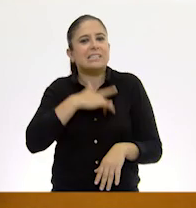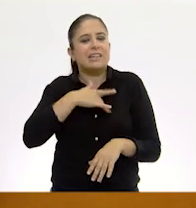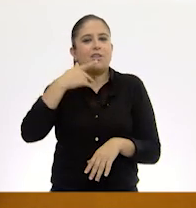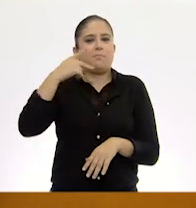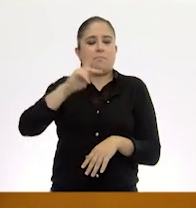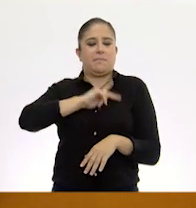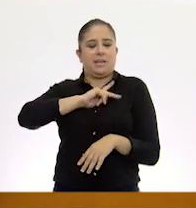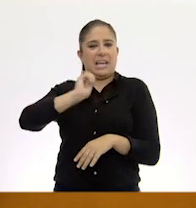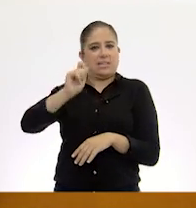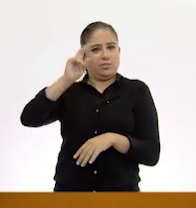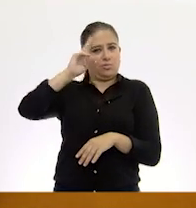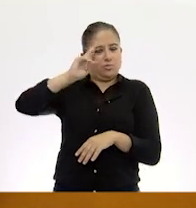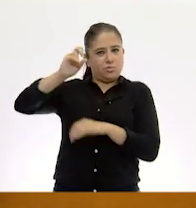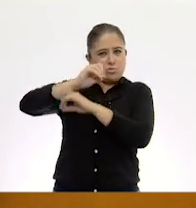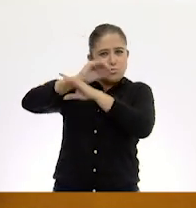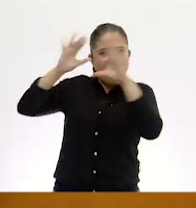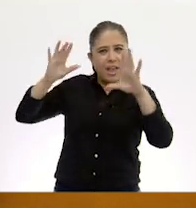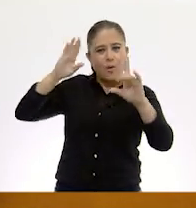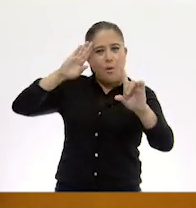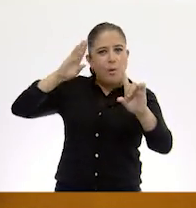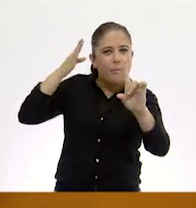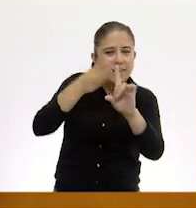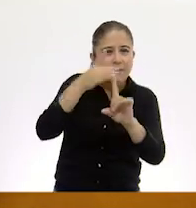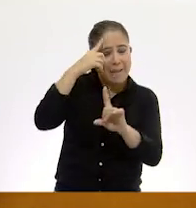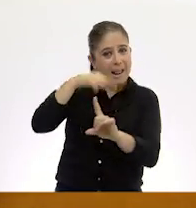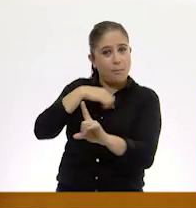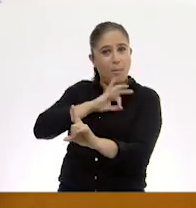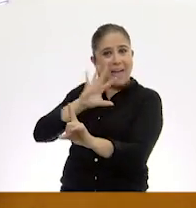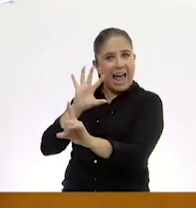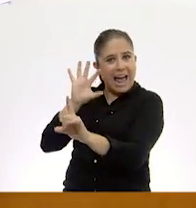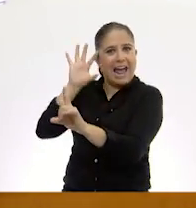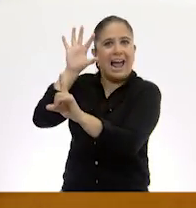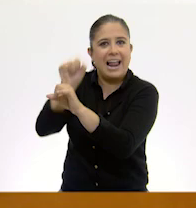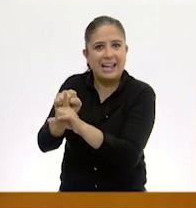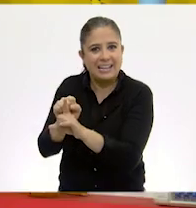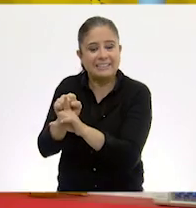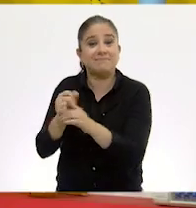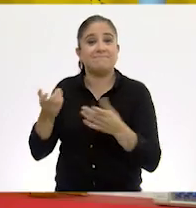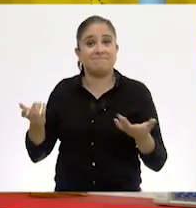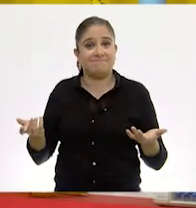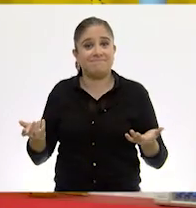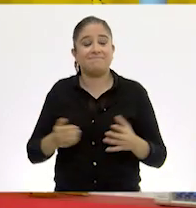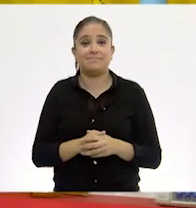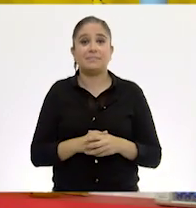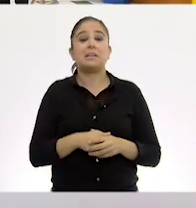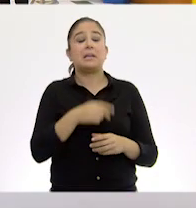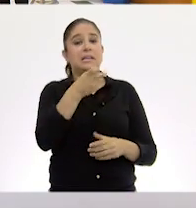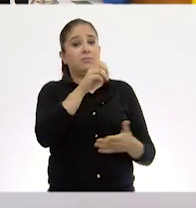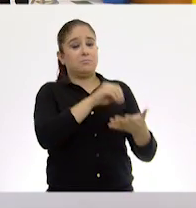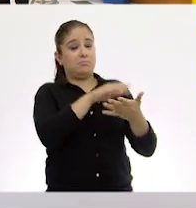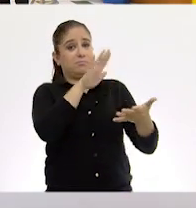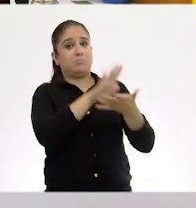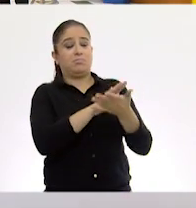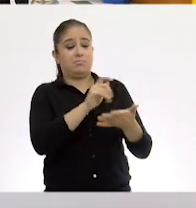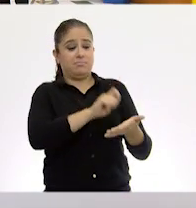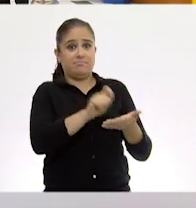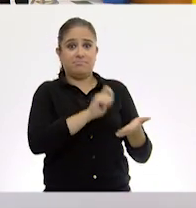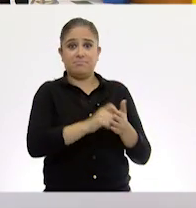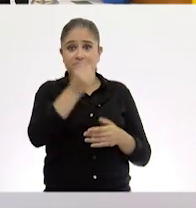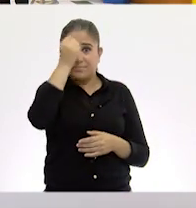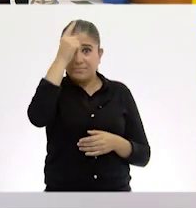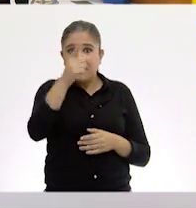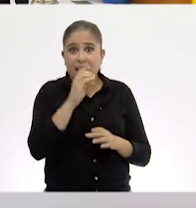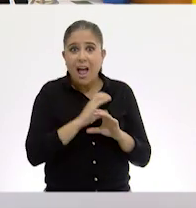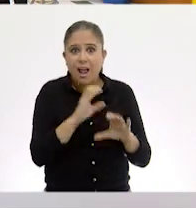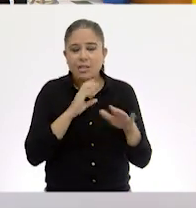sueños, ¿no? Mis objetivos y cómo puedo llegar a alcanzarlos, ¿no? Realmente. Muy bien. Sería. Está plasmado en una canción y tienes todas